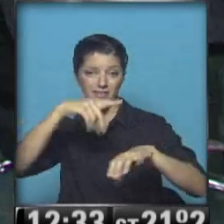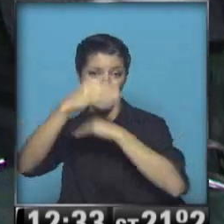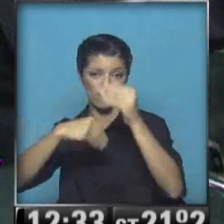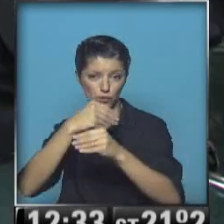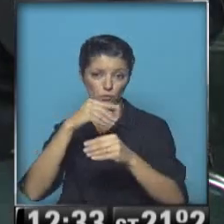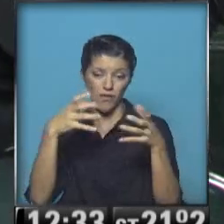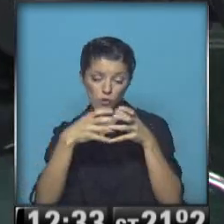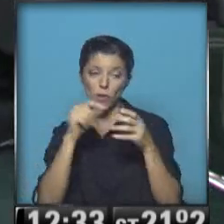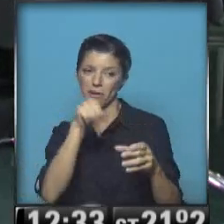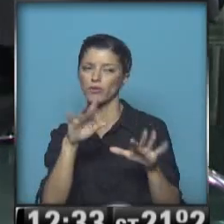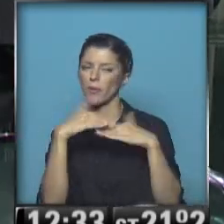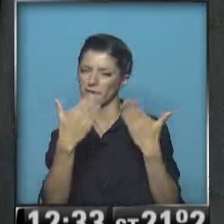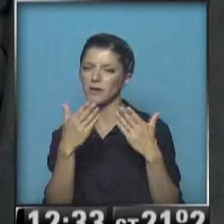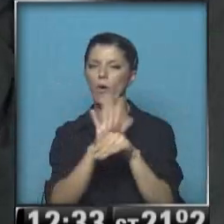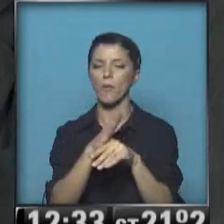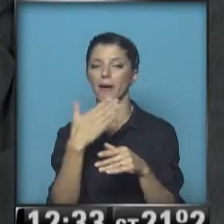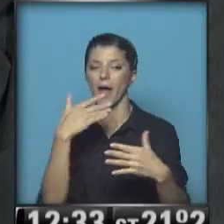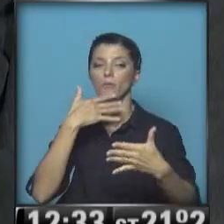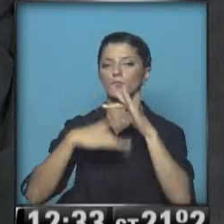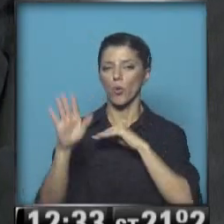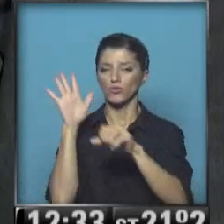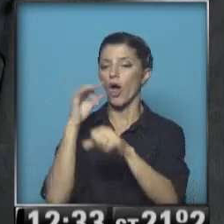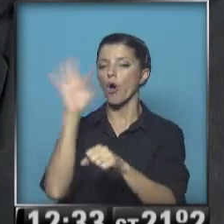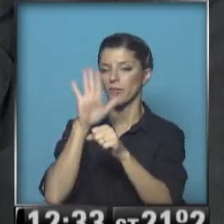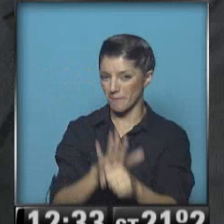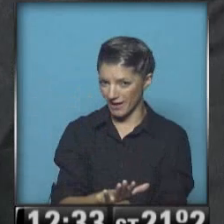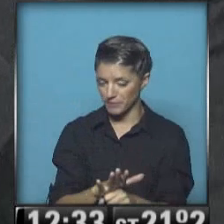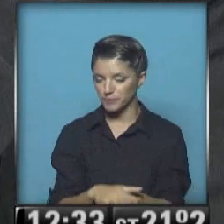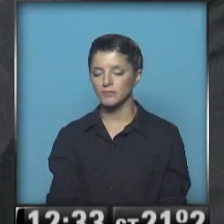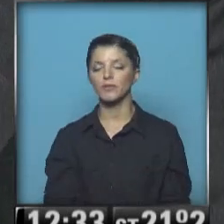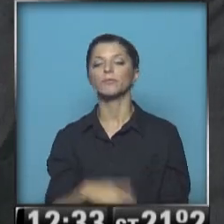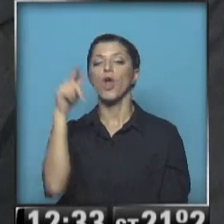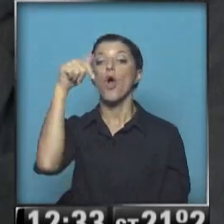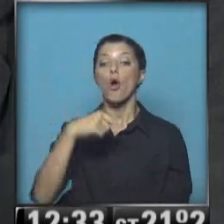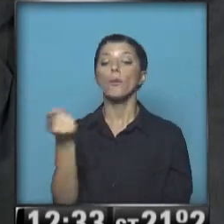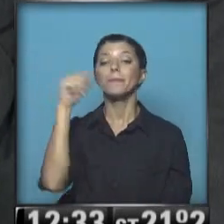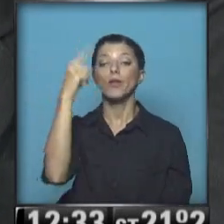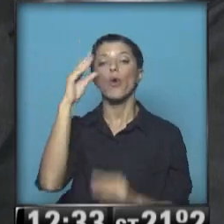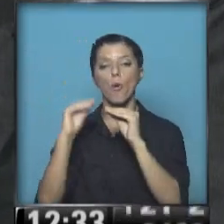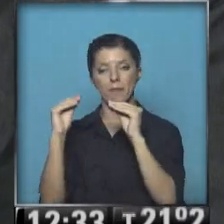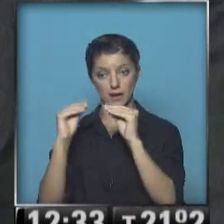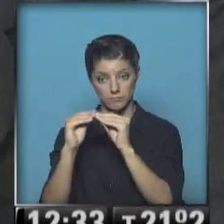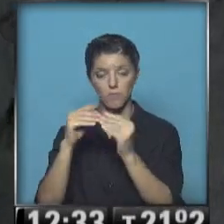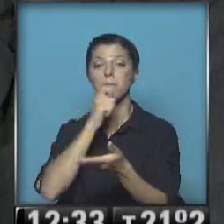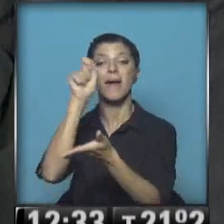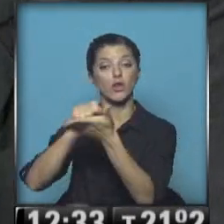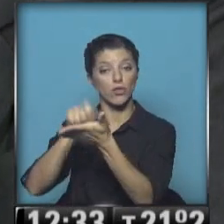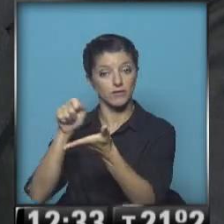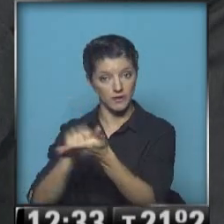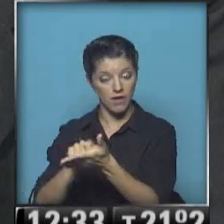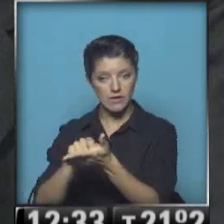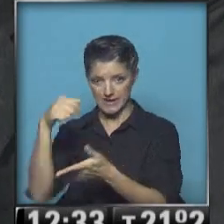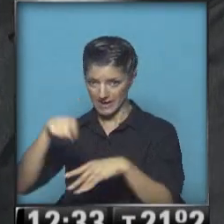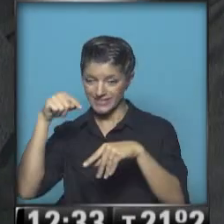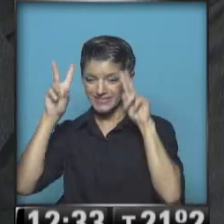para para el lavado vamos a estar hoy con eh un colega un periodista que sigue desde hace rato muy de cerca todo